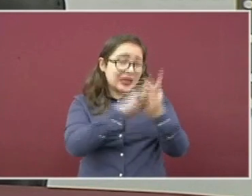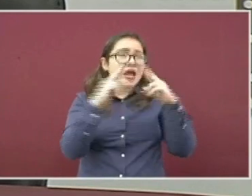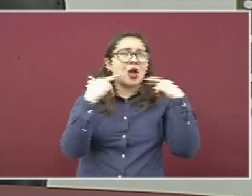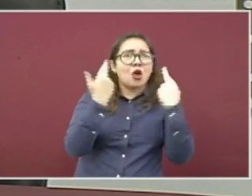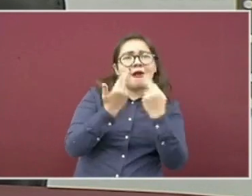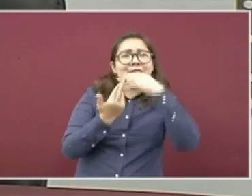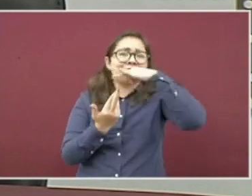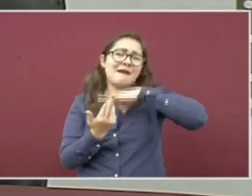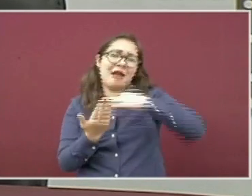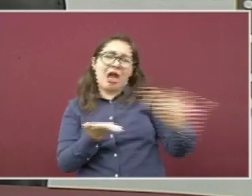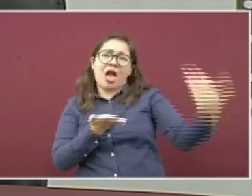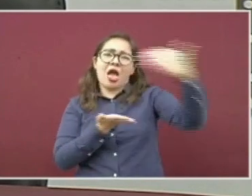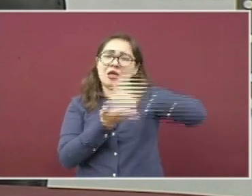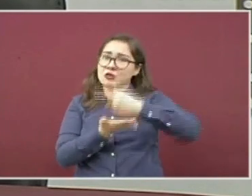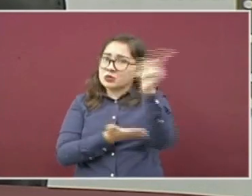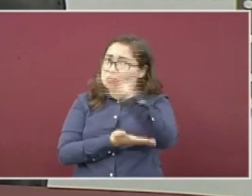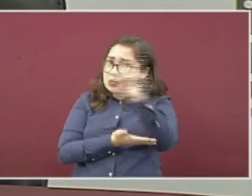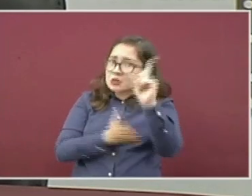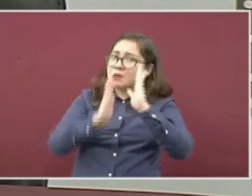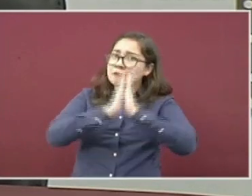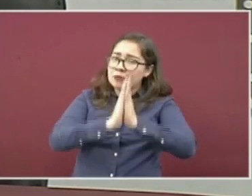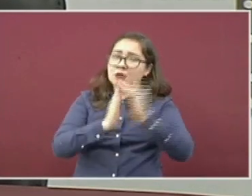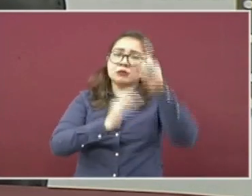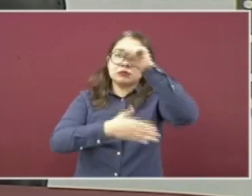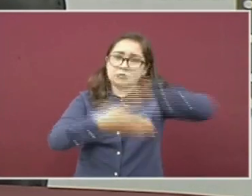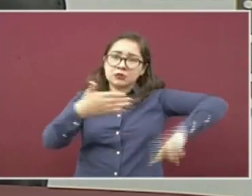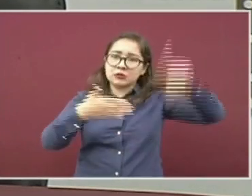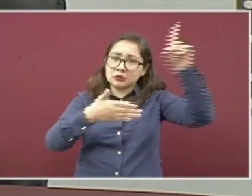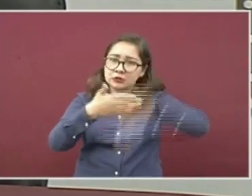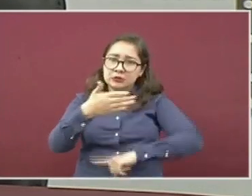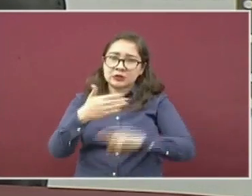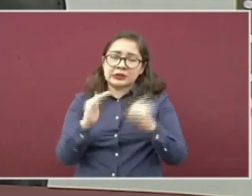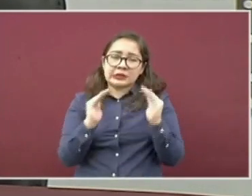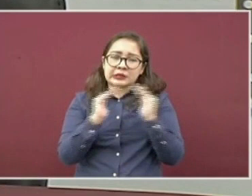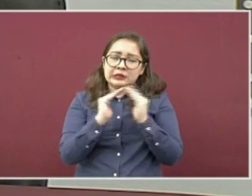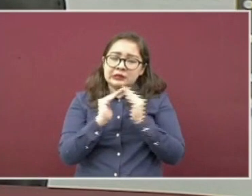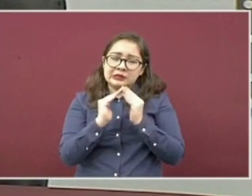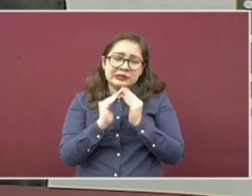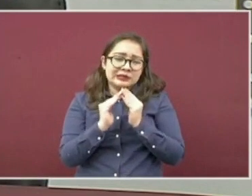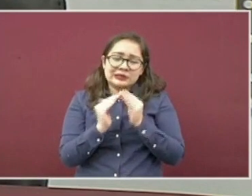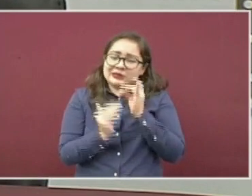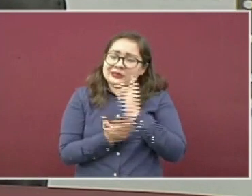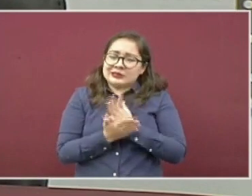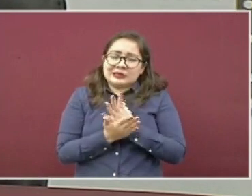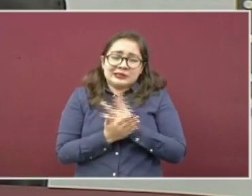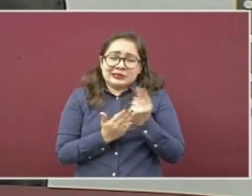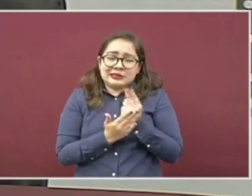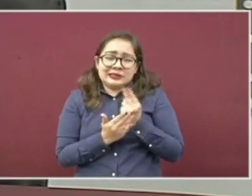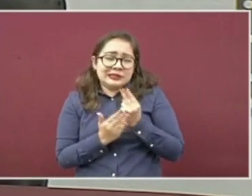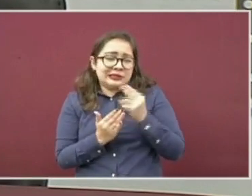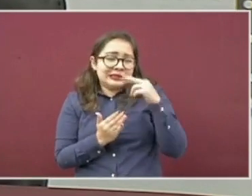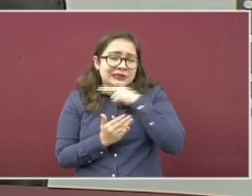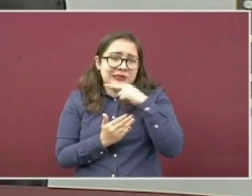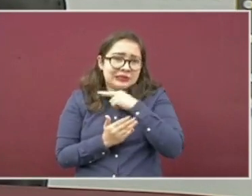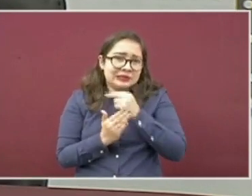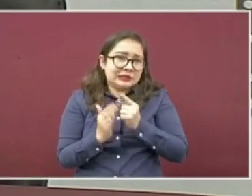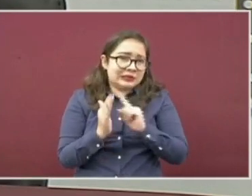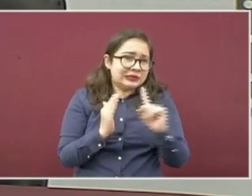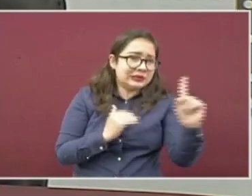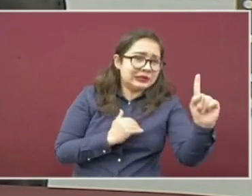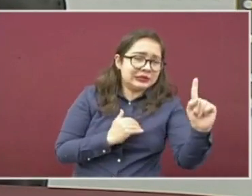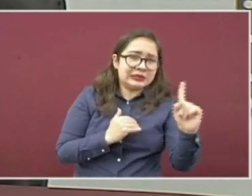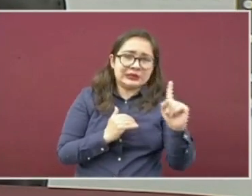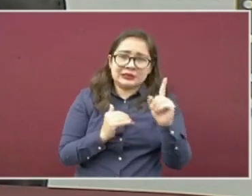reuniones, salga lo estrictamente necesario, de preferencia quédese en casa, tosa o estornuda en